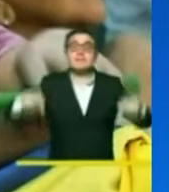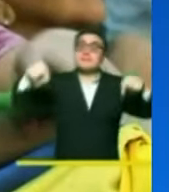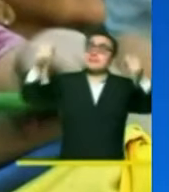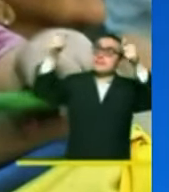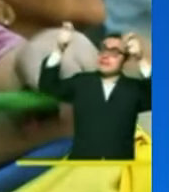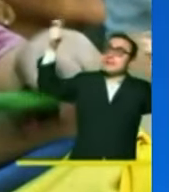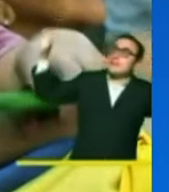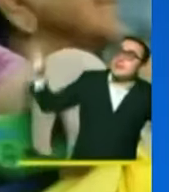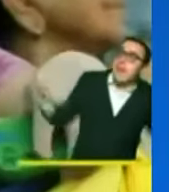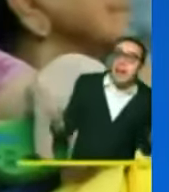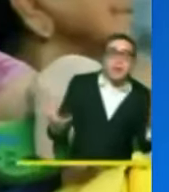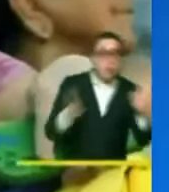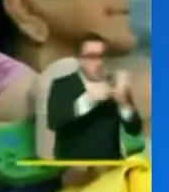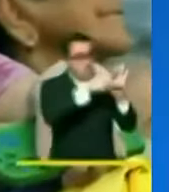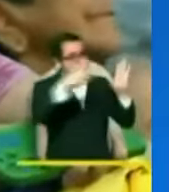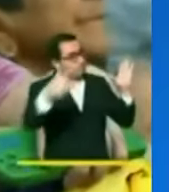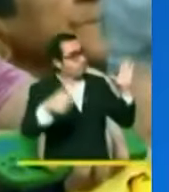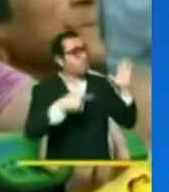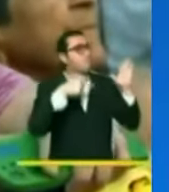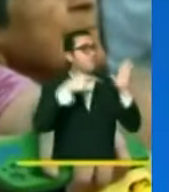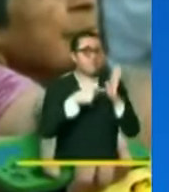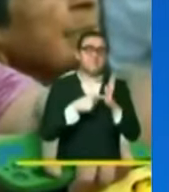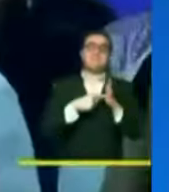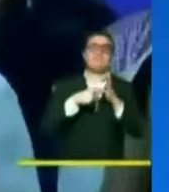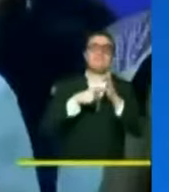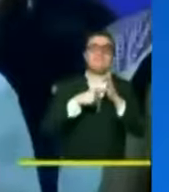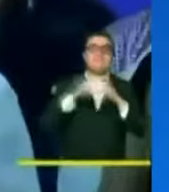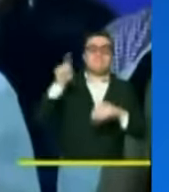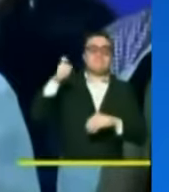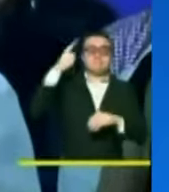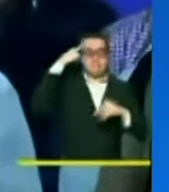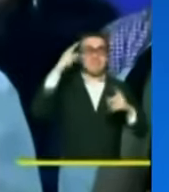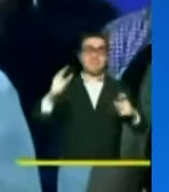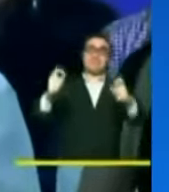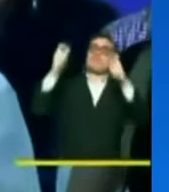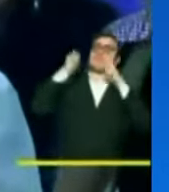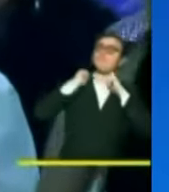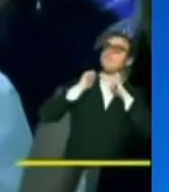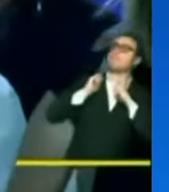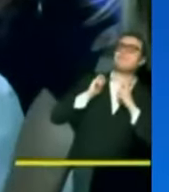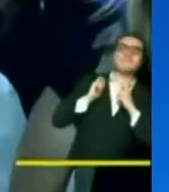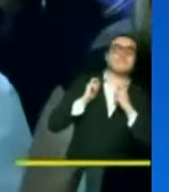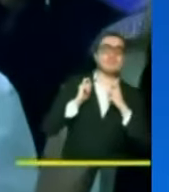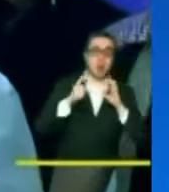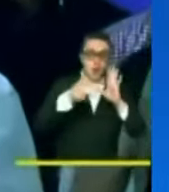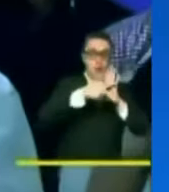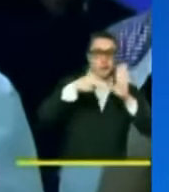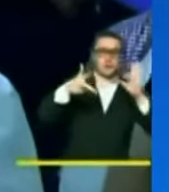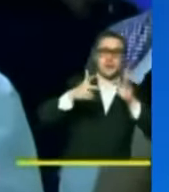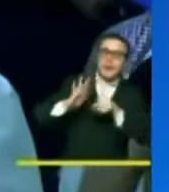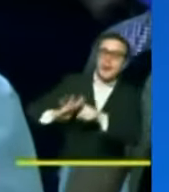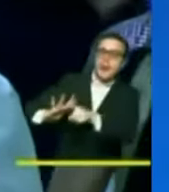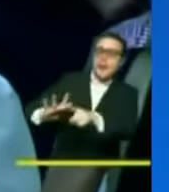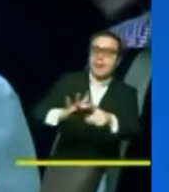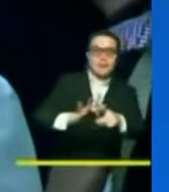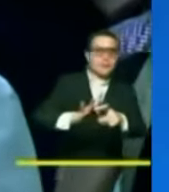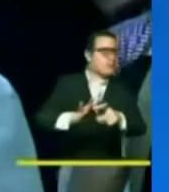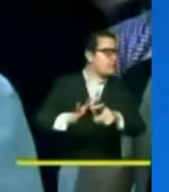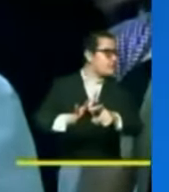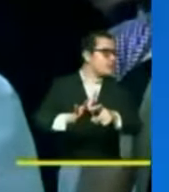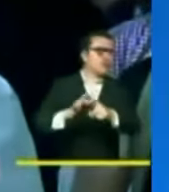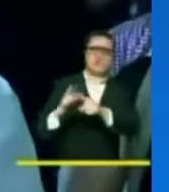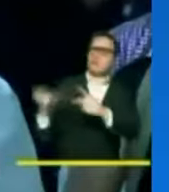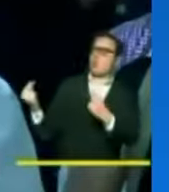empantanada de reforma de la Constitución nuestra tiene que pasar por el congreso y no creo que sean por mayoría simples son